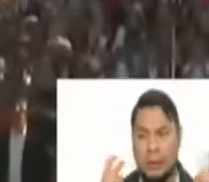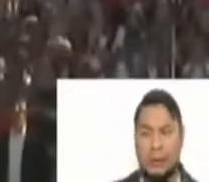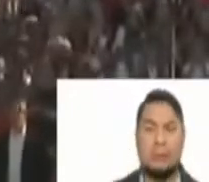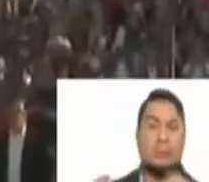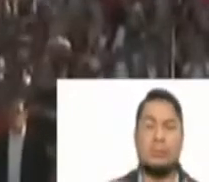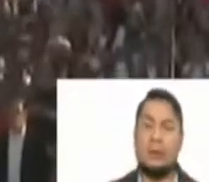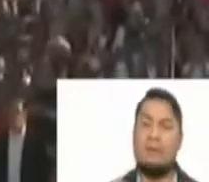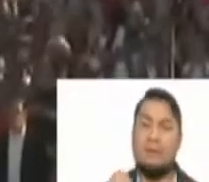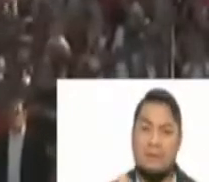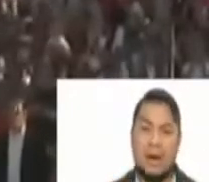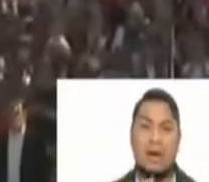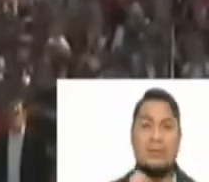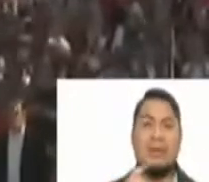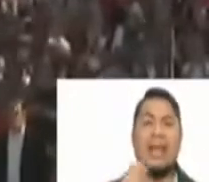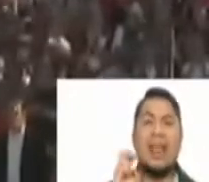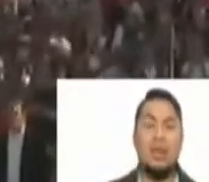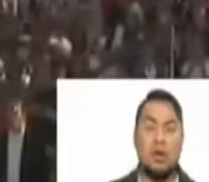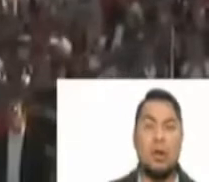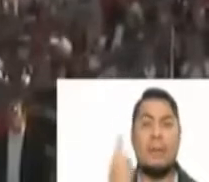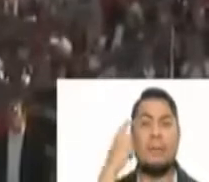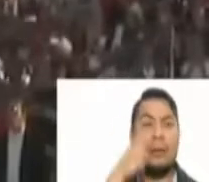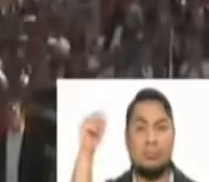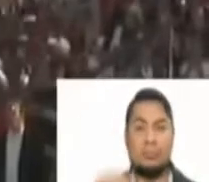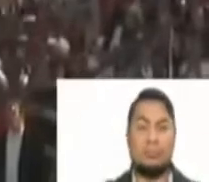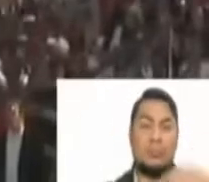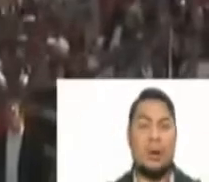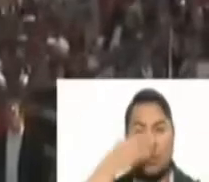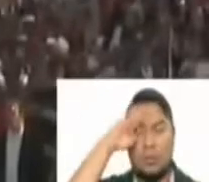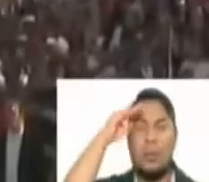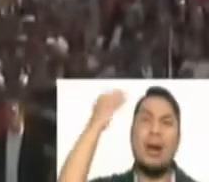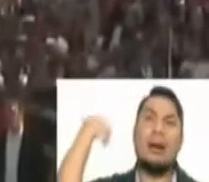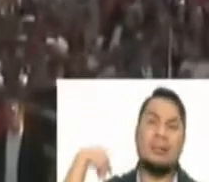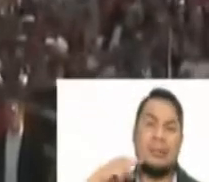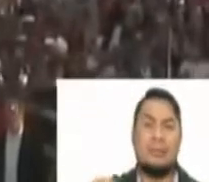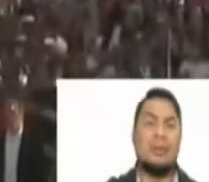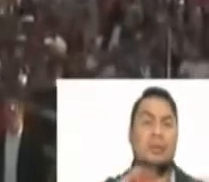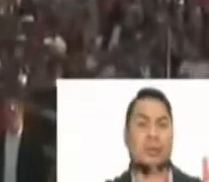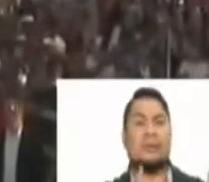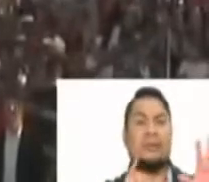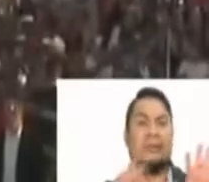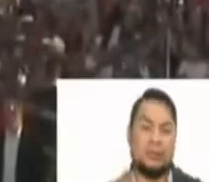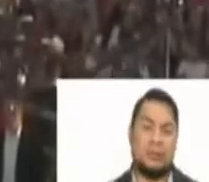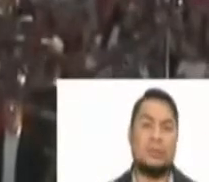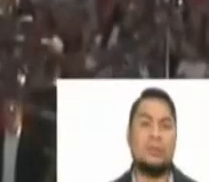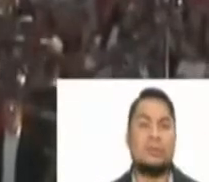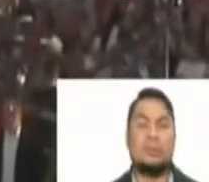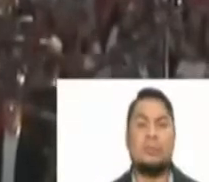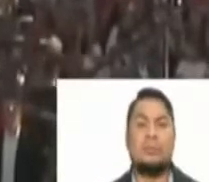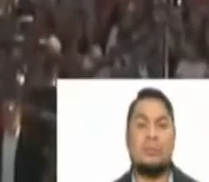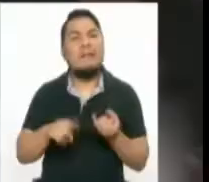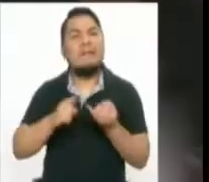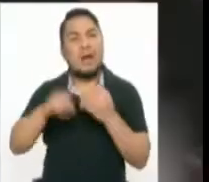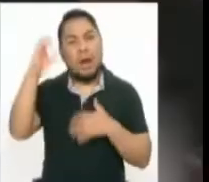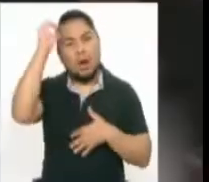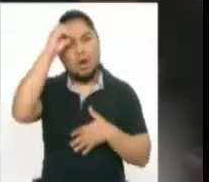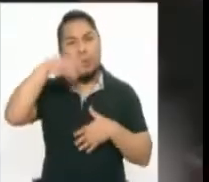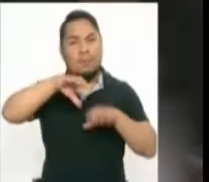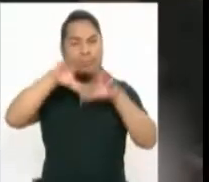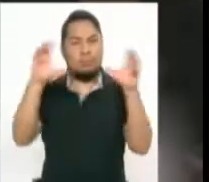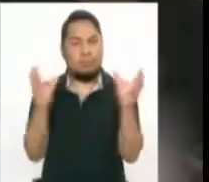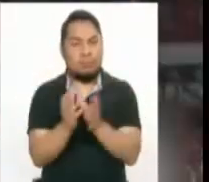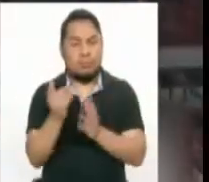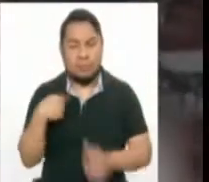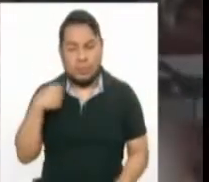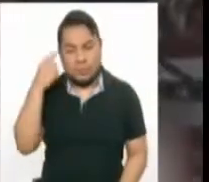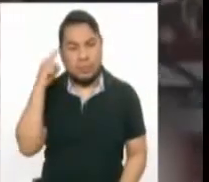un Armagedón por primera vez desde la crisis de los misiles en Cuba en el año de 1962. Biden hizo